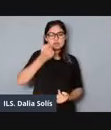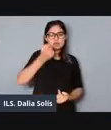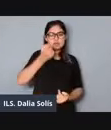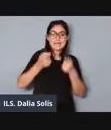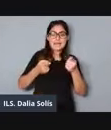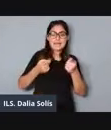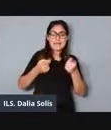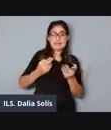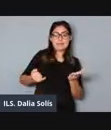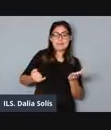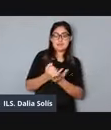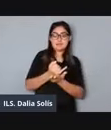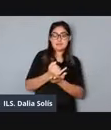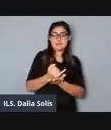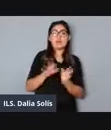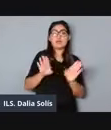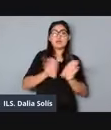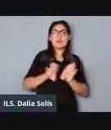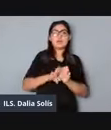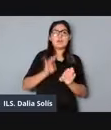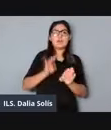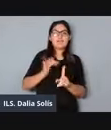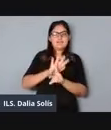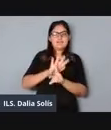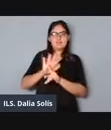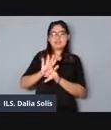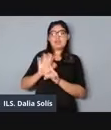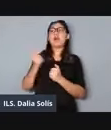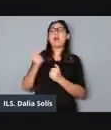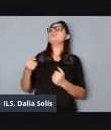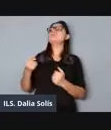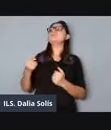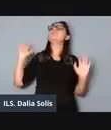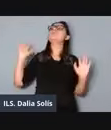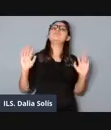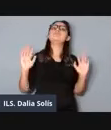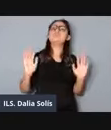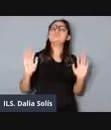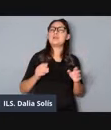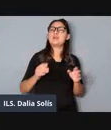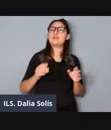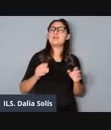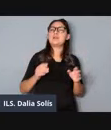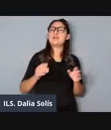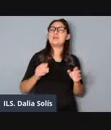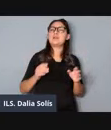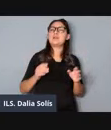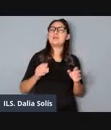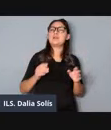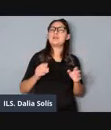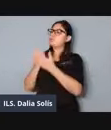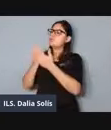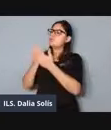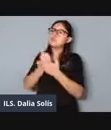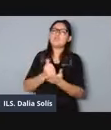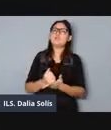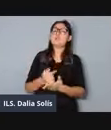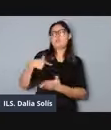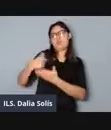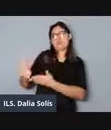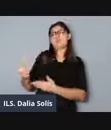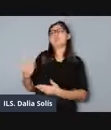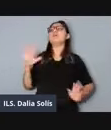un acondicionamiento, una meritocracia de qué me das a cambio de, ¿no? Recuerdo muy bien las palabras de mi